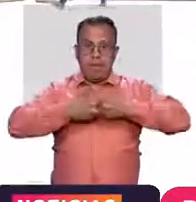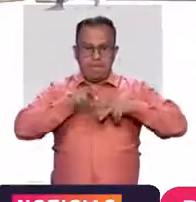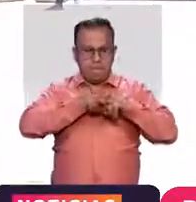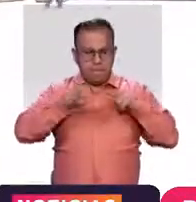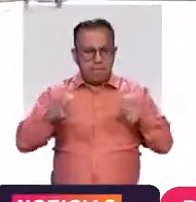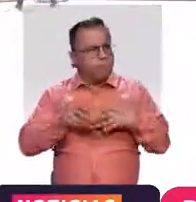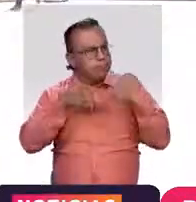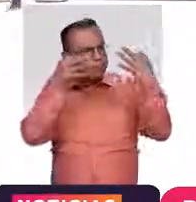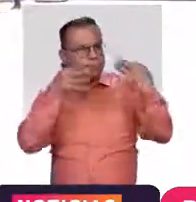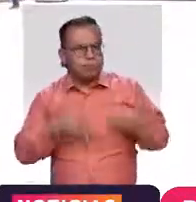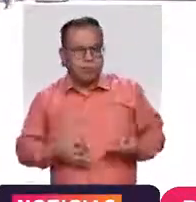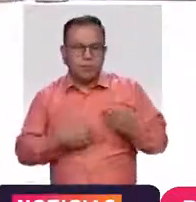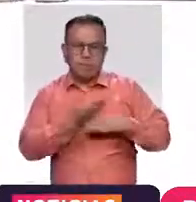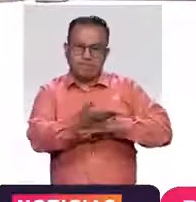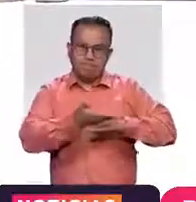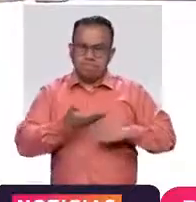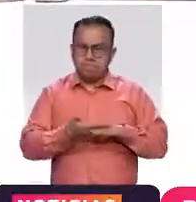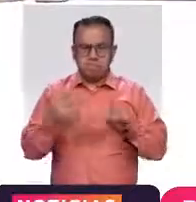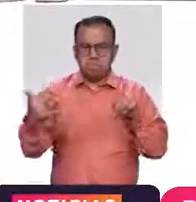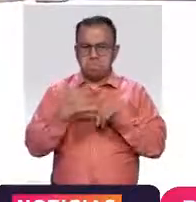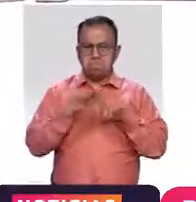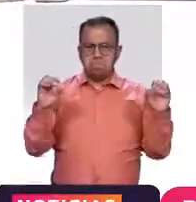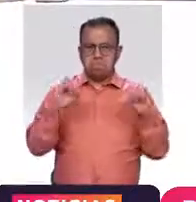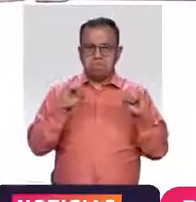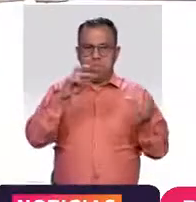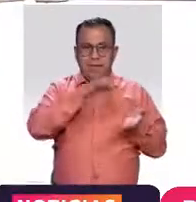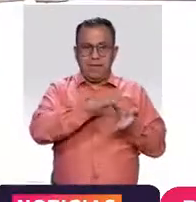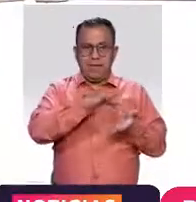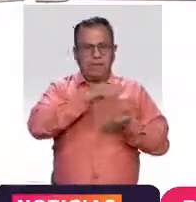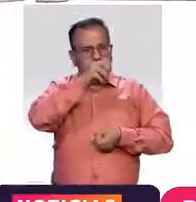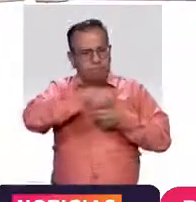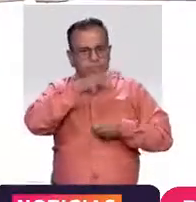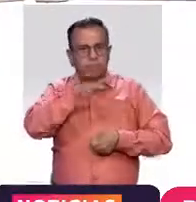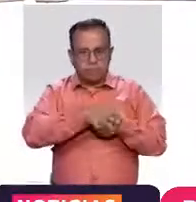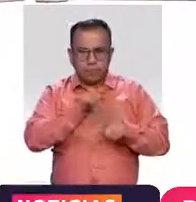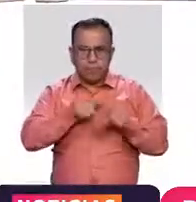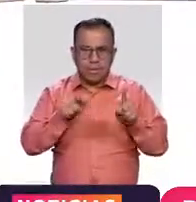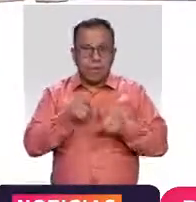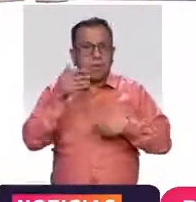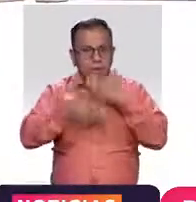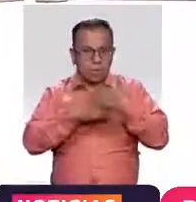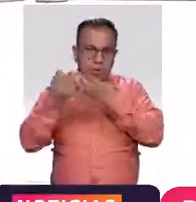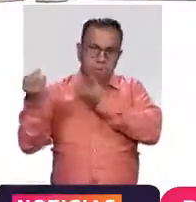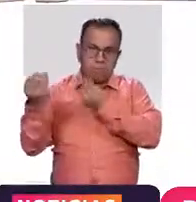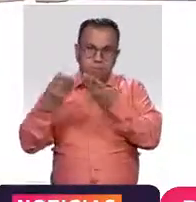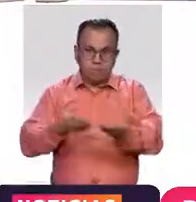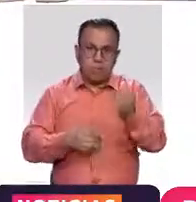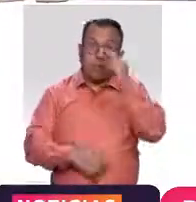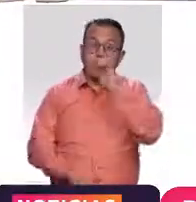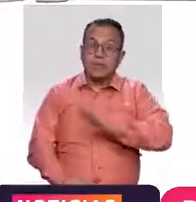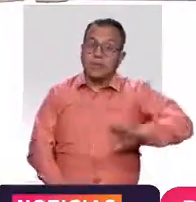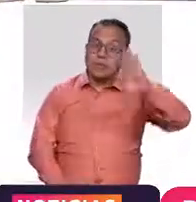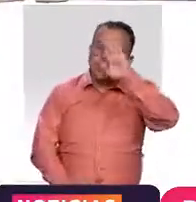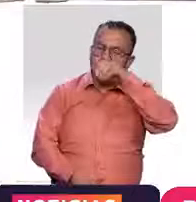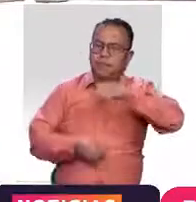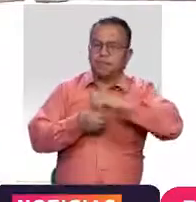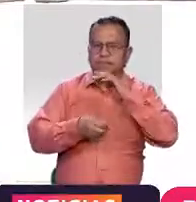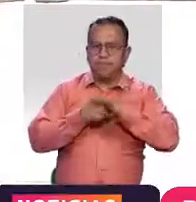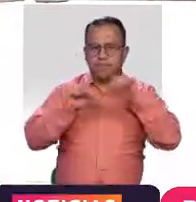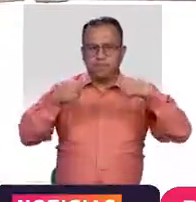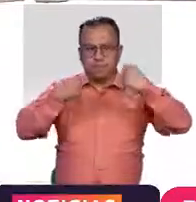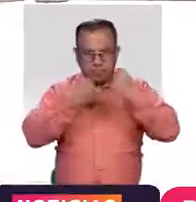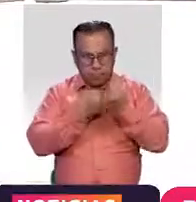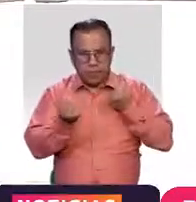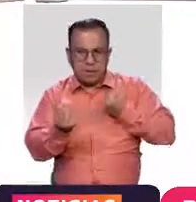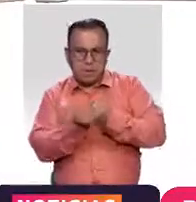asegura que esta solicitud no afecta la deuda del distrito pues este cupo está aportado desde la nación el distrito en el convenio de